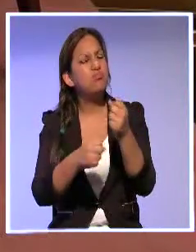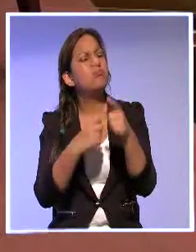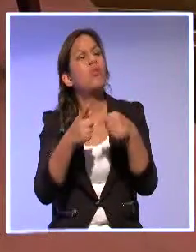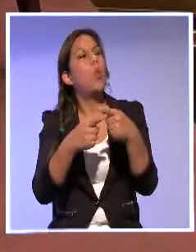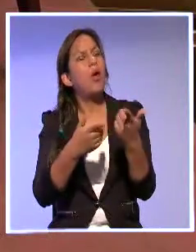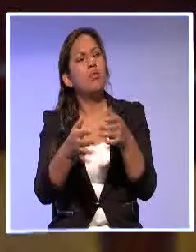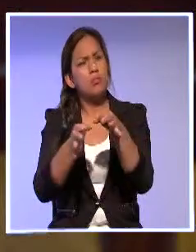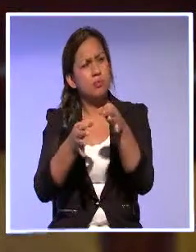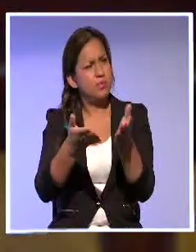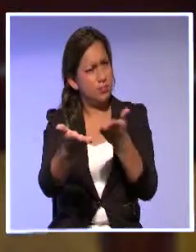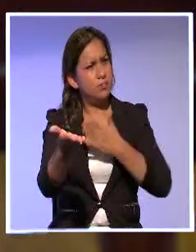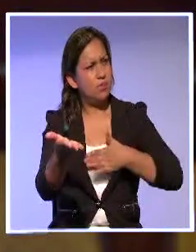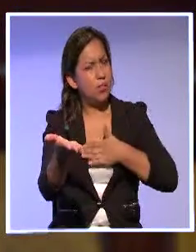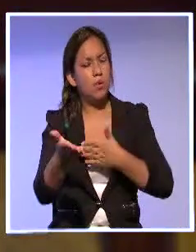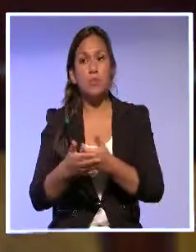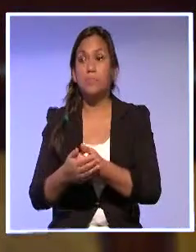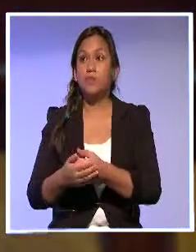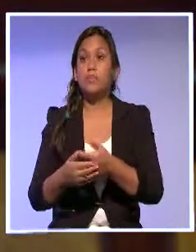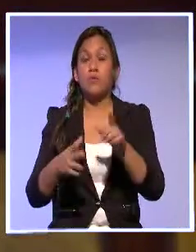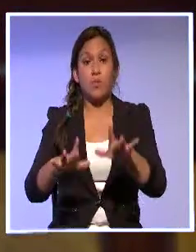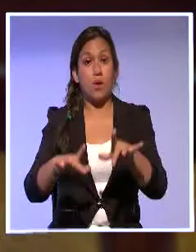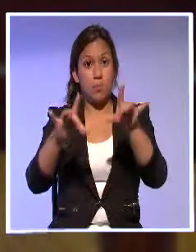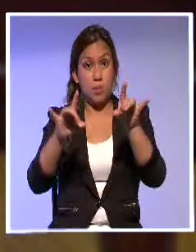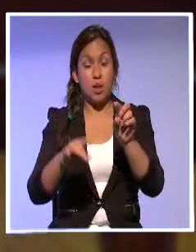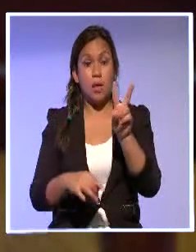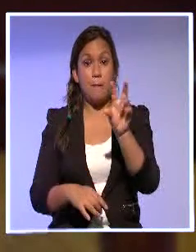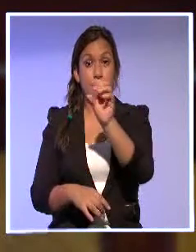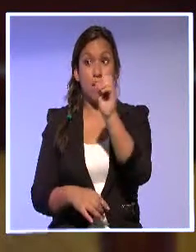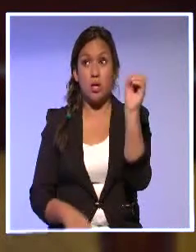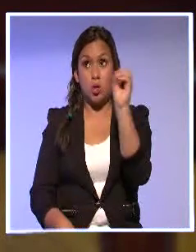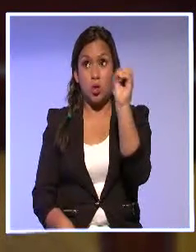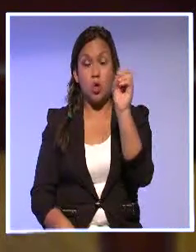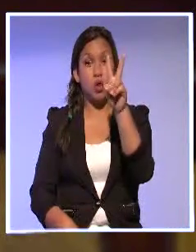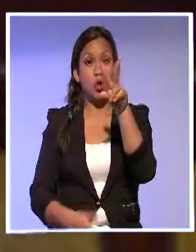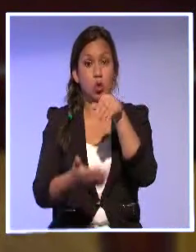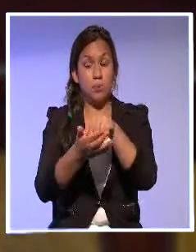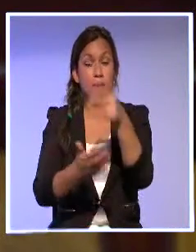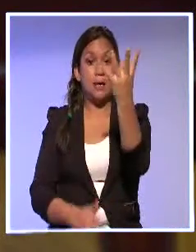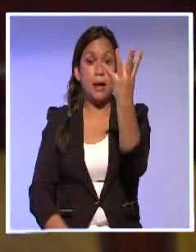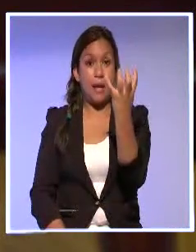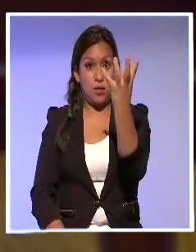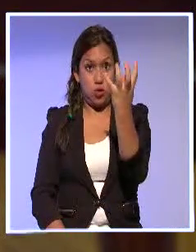ya la cooperativa nuestra fue fundada del 20 de octubre del 2014